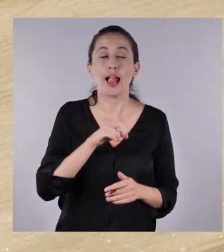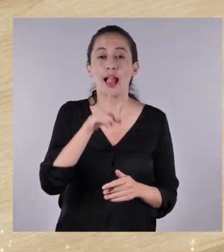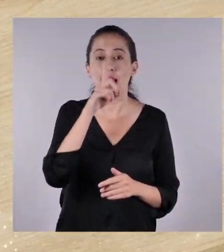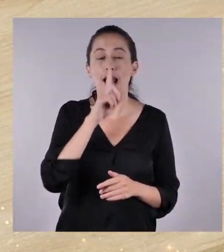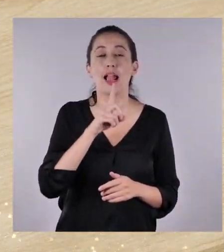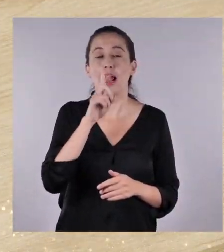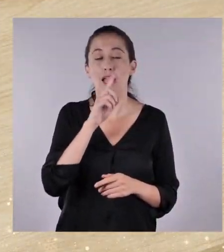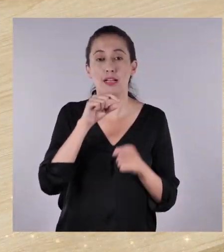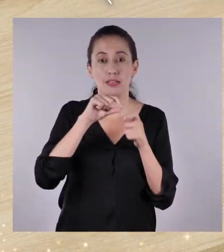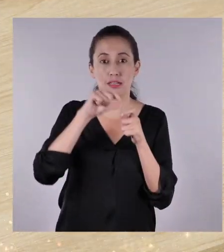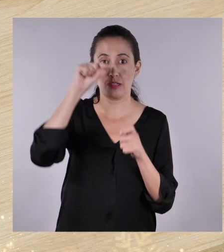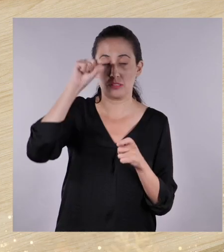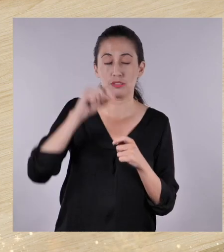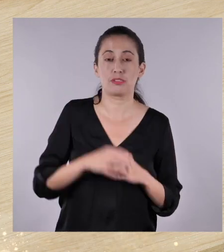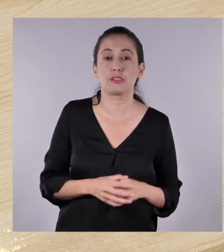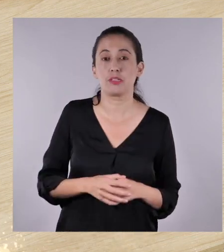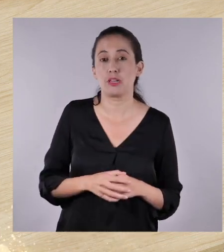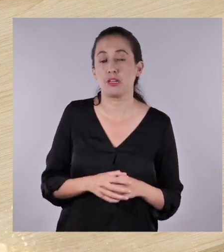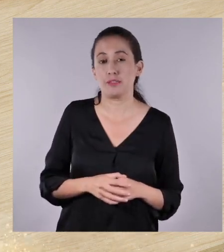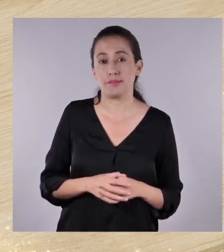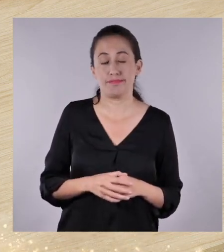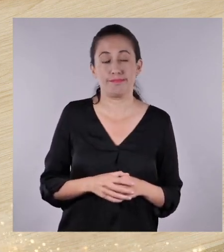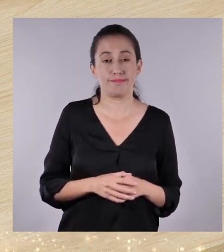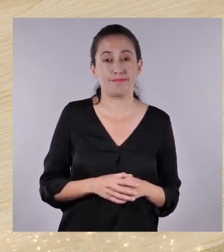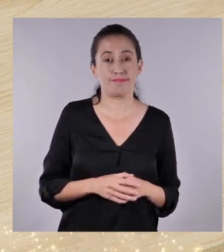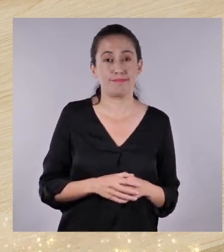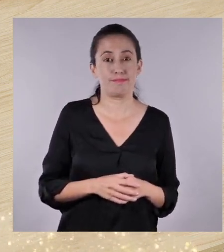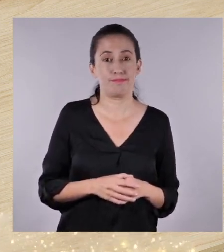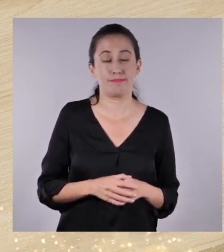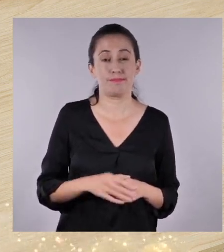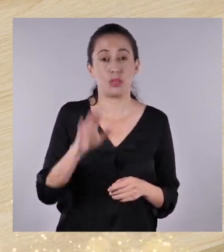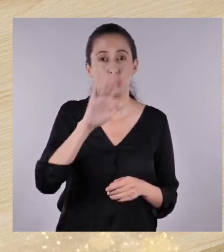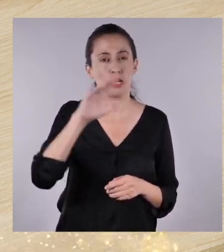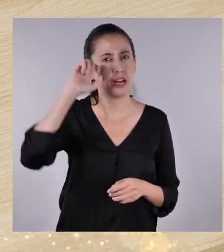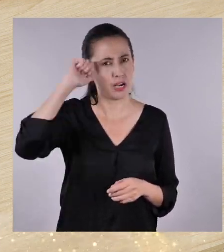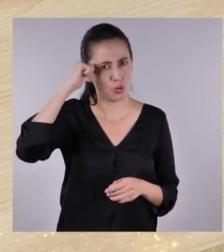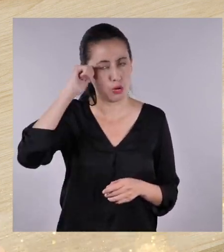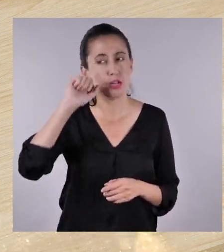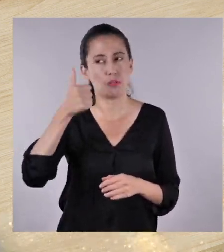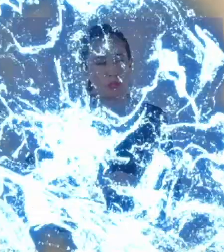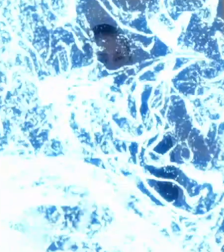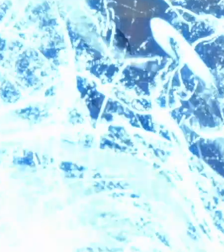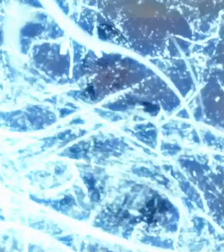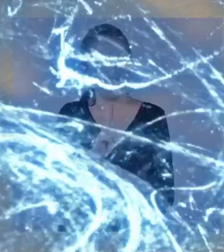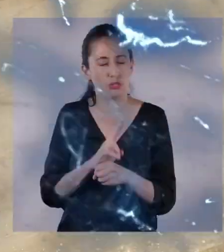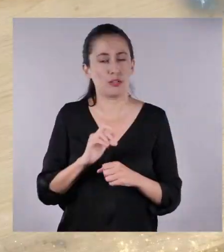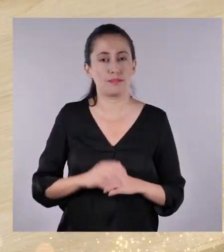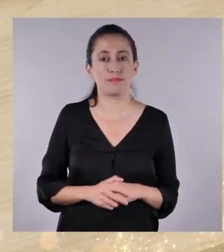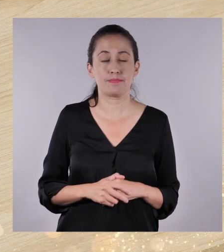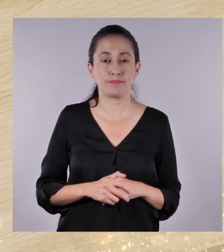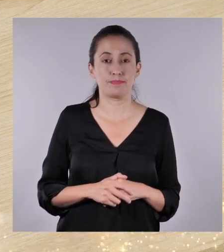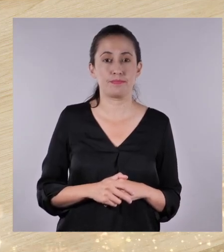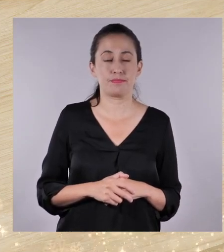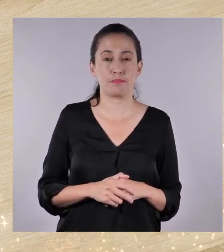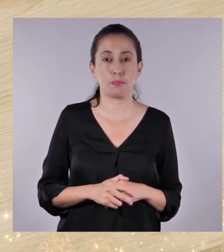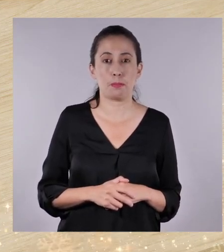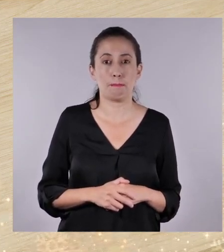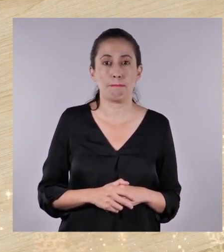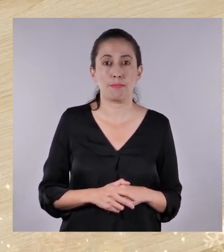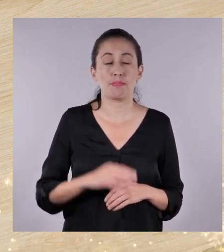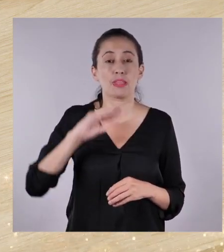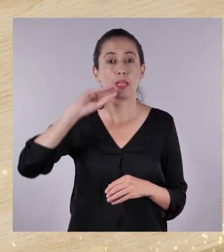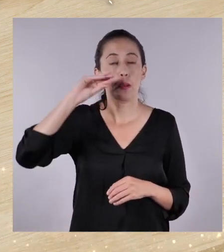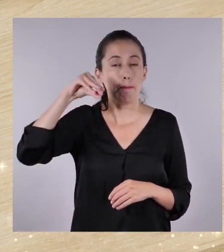Paletas de helados. Paletas de helado. Recuerda que pueden ser reciclados. Exacto, Boris. También